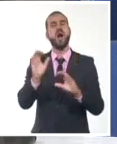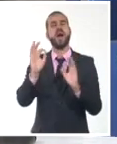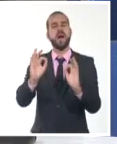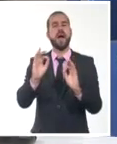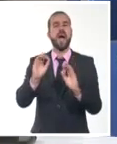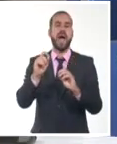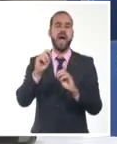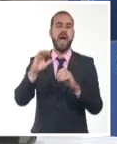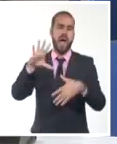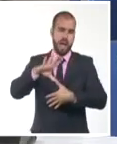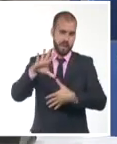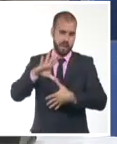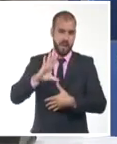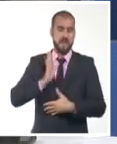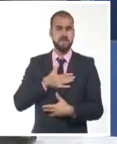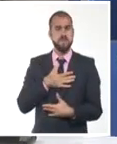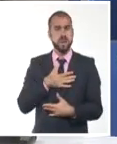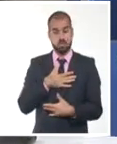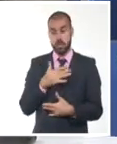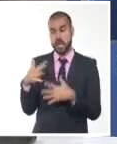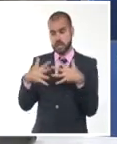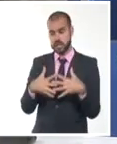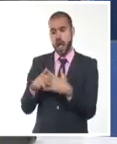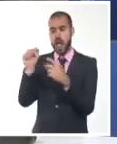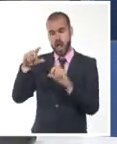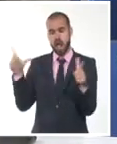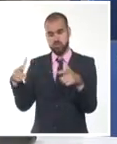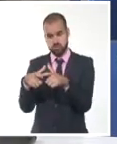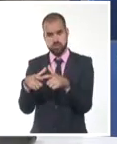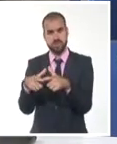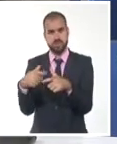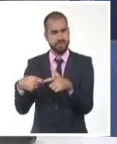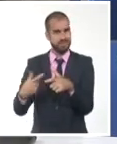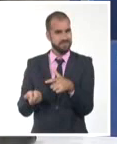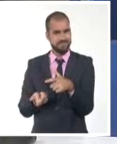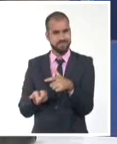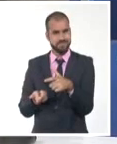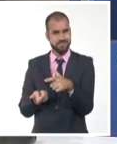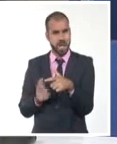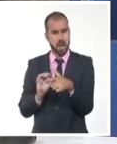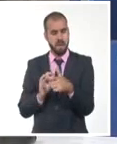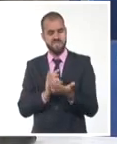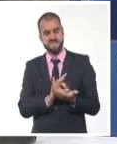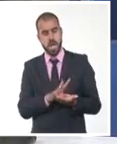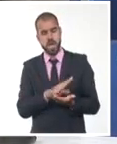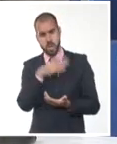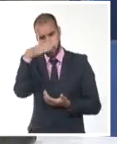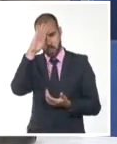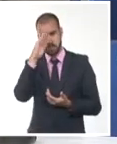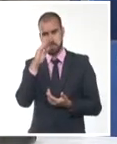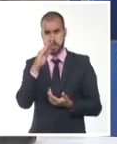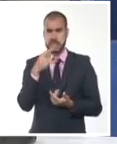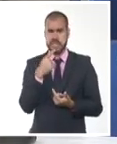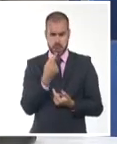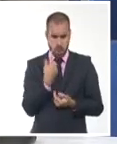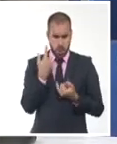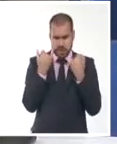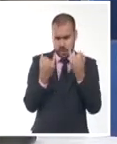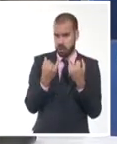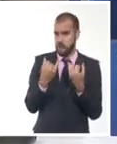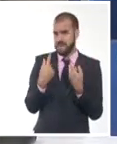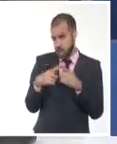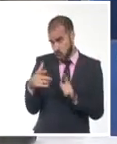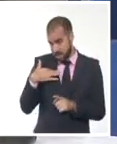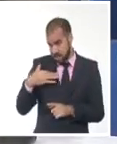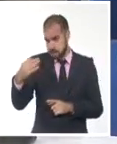cual se abordará también este tema a nivel regional. No creo que haya mucho interés en ir, pero la invitación sería una muestra,